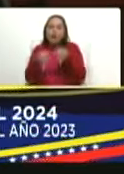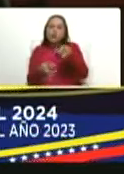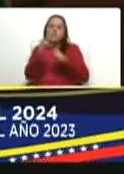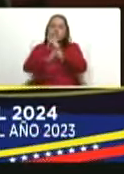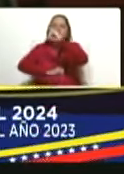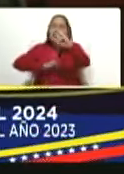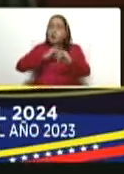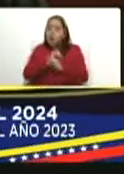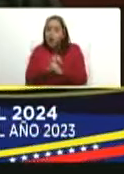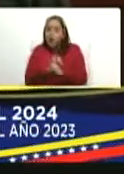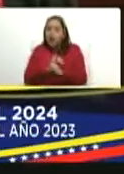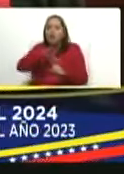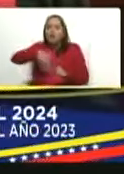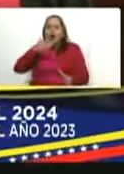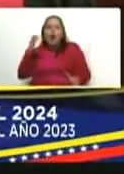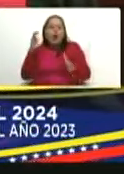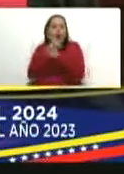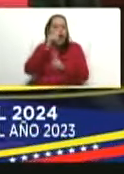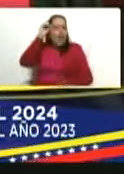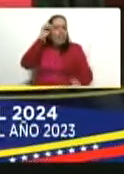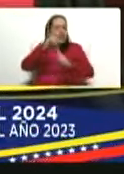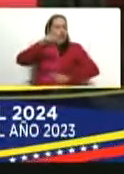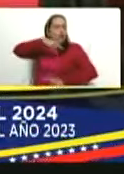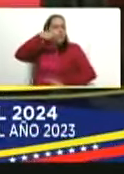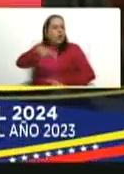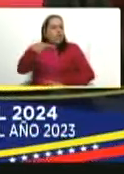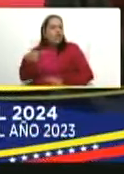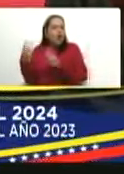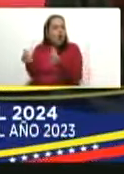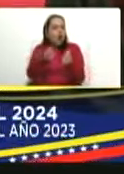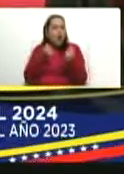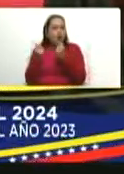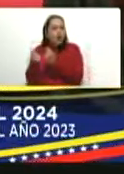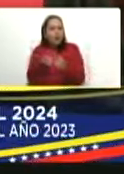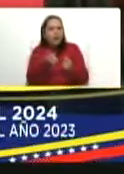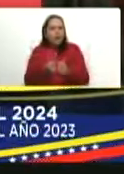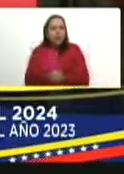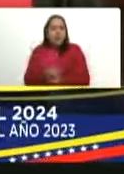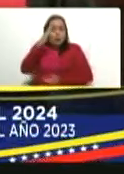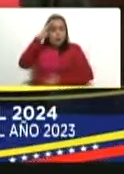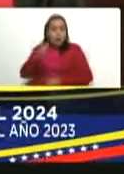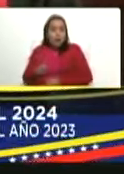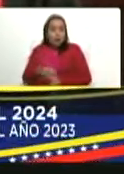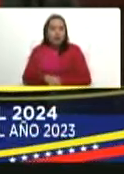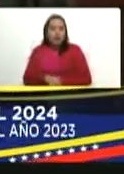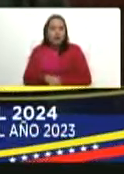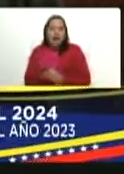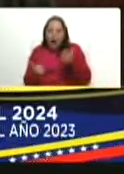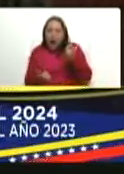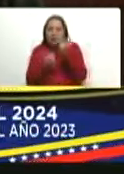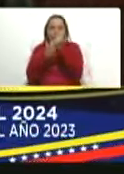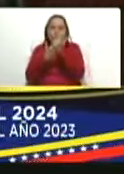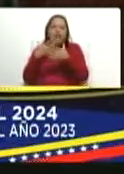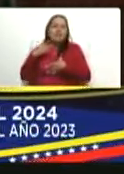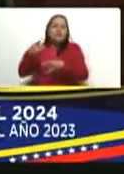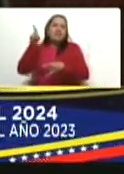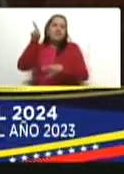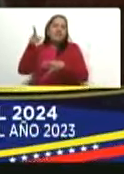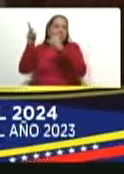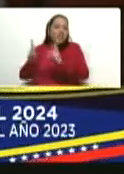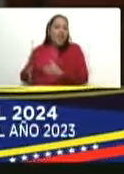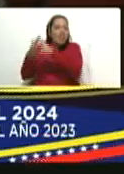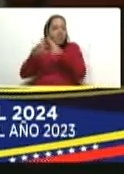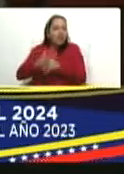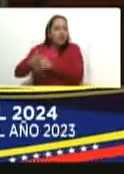internacional para lograr objetivos políticos, económicos y militares favorables a los intereses de los Estados